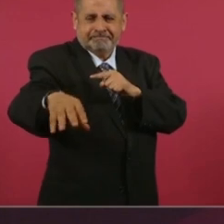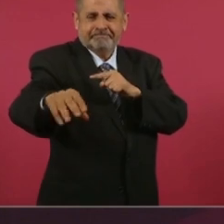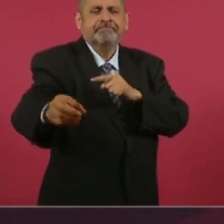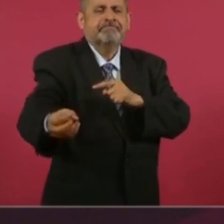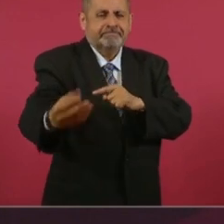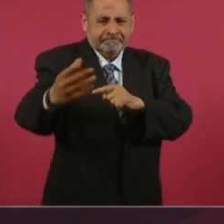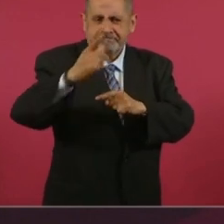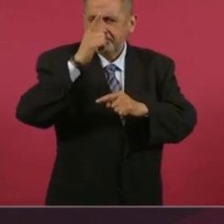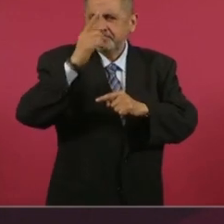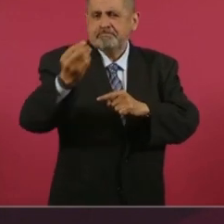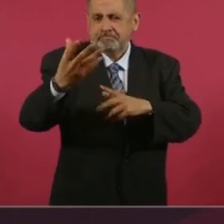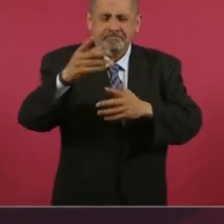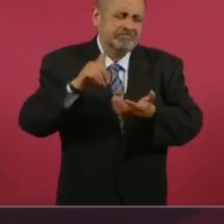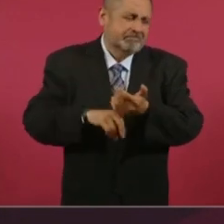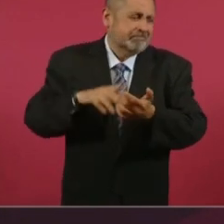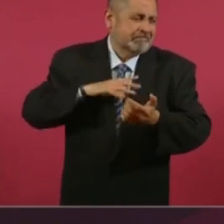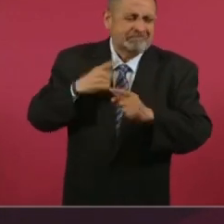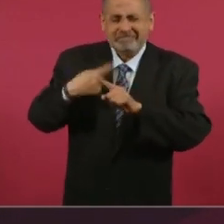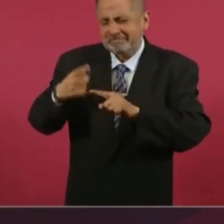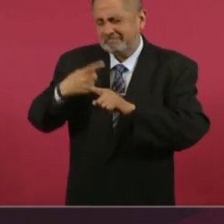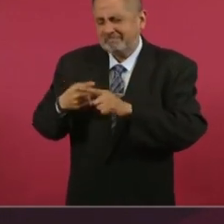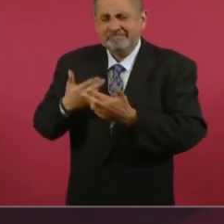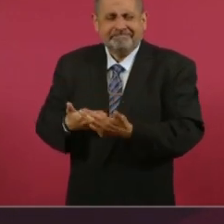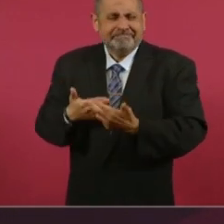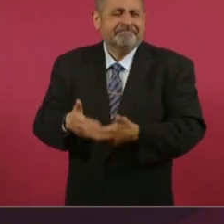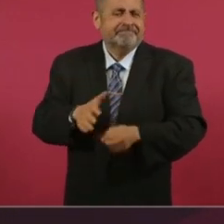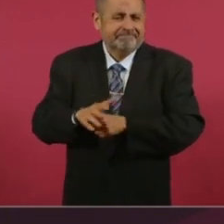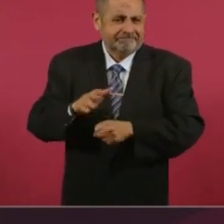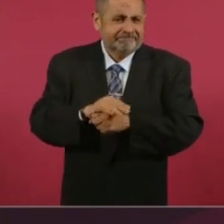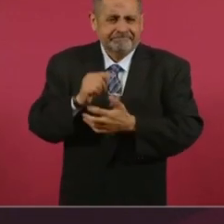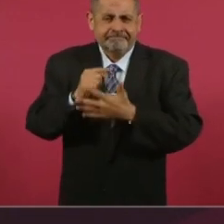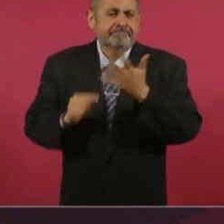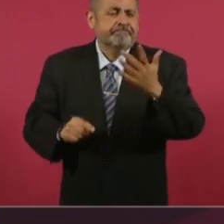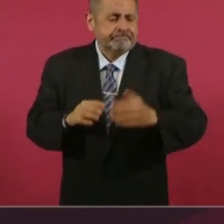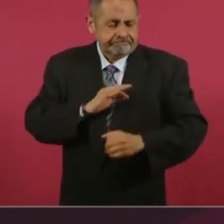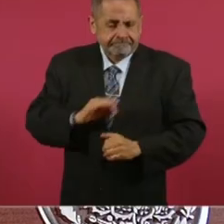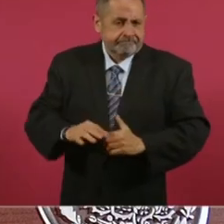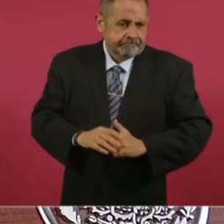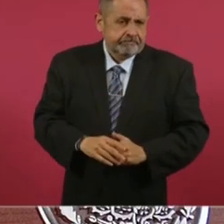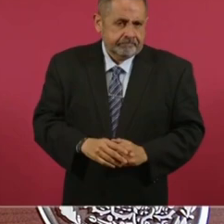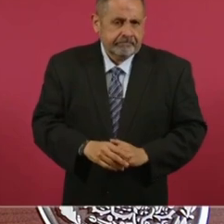hay combustóleo, hay otros combustibles,